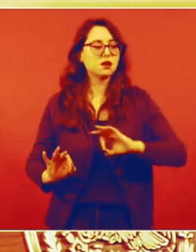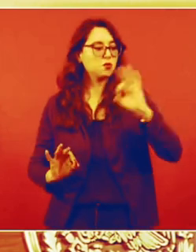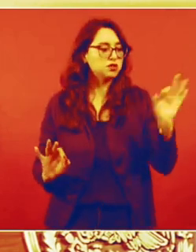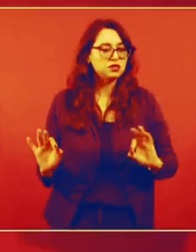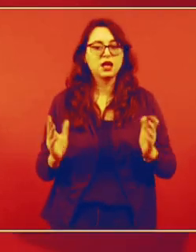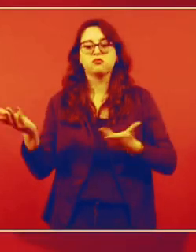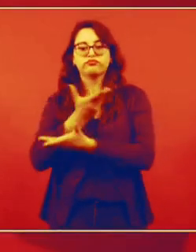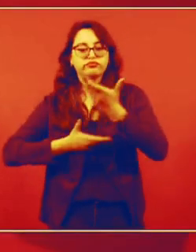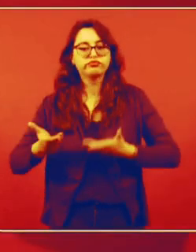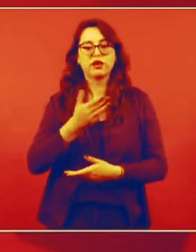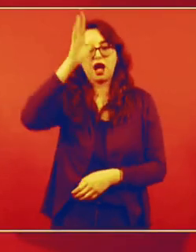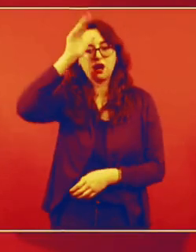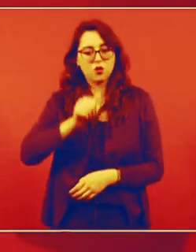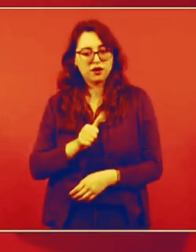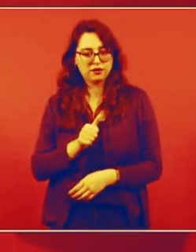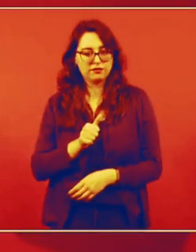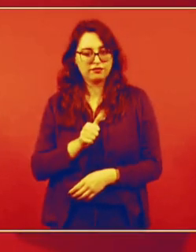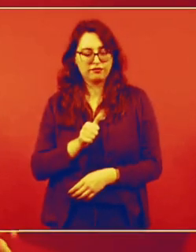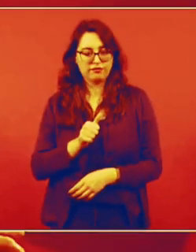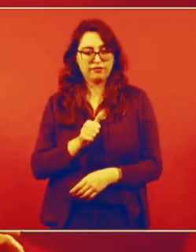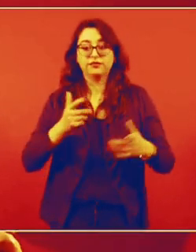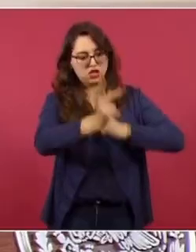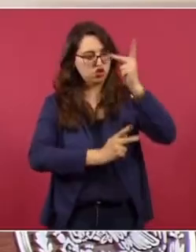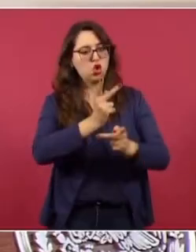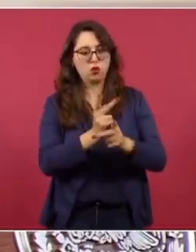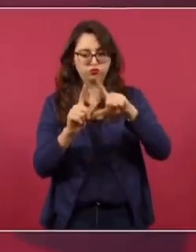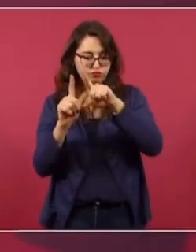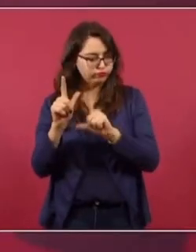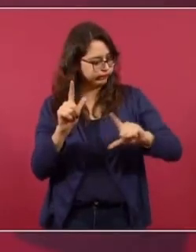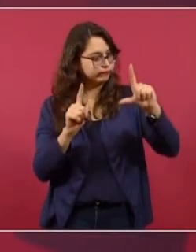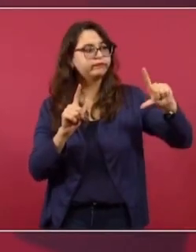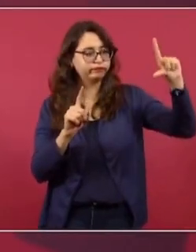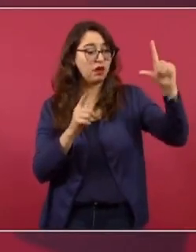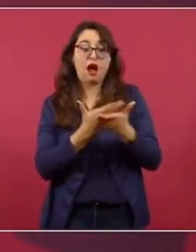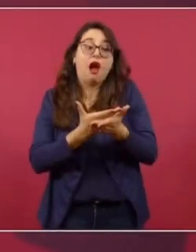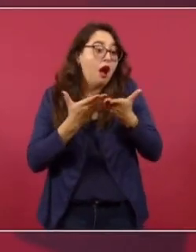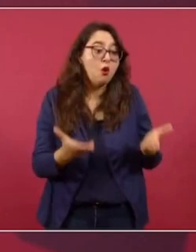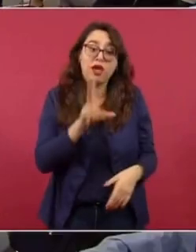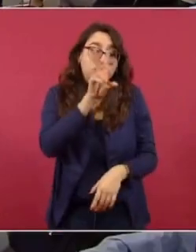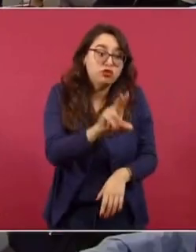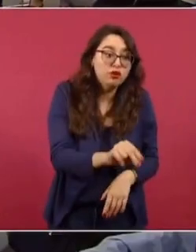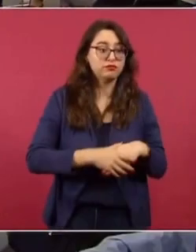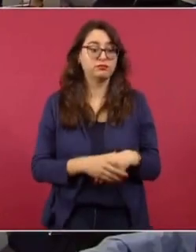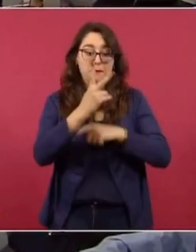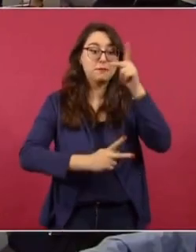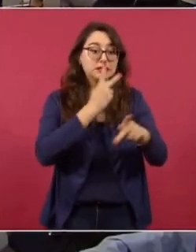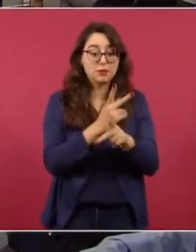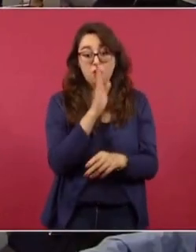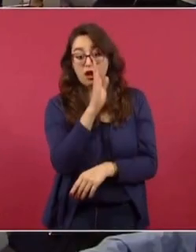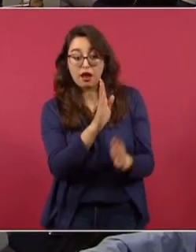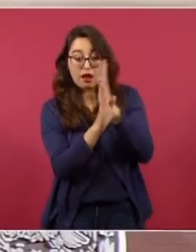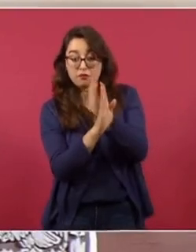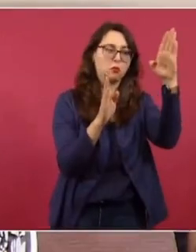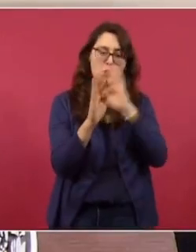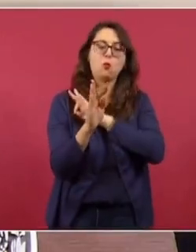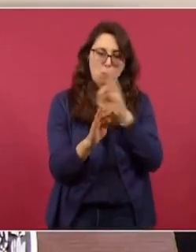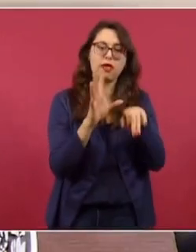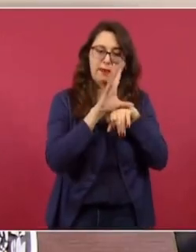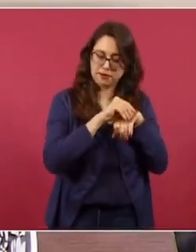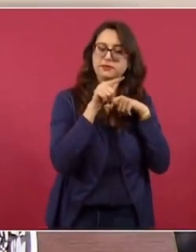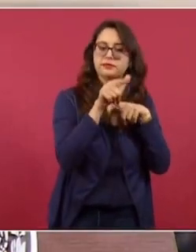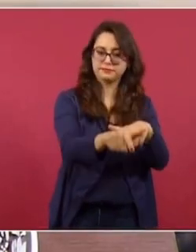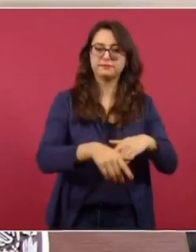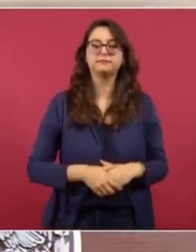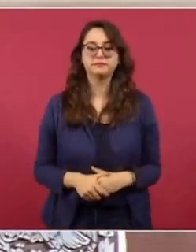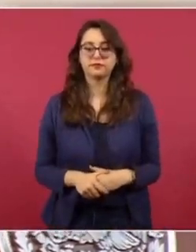reestructurar tu concesión. Es un acuerdo. ¿De cuánto le hagas la concesión? ¿Dinero no? Nada. ¿El